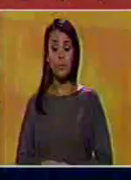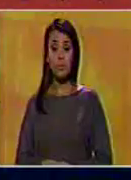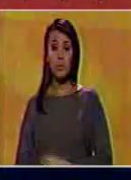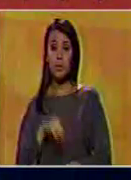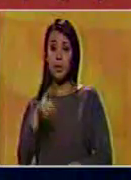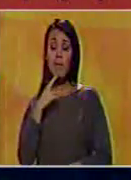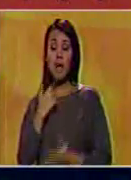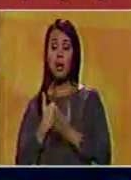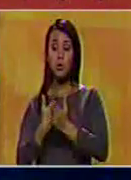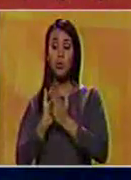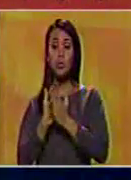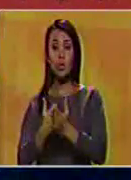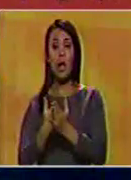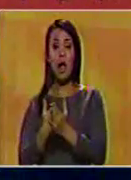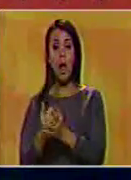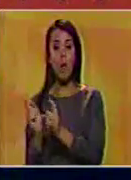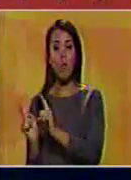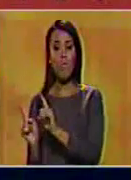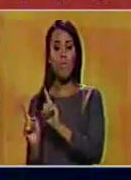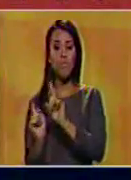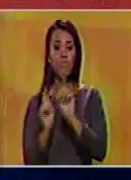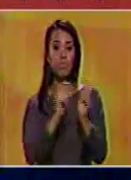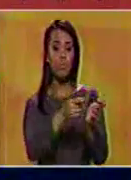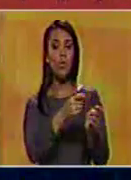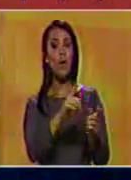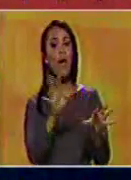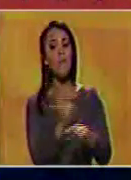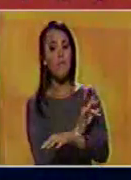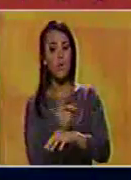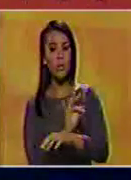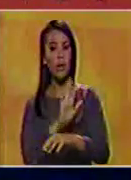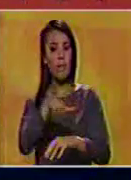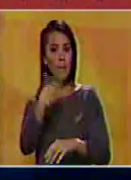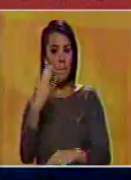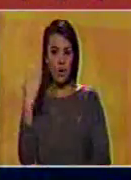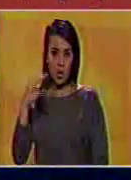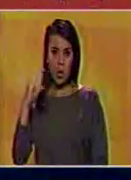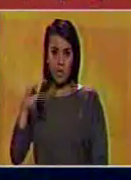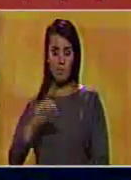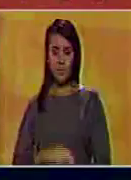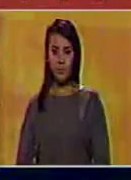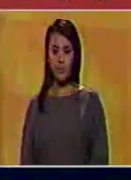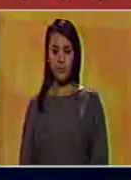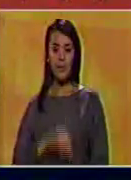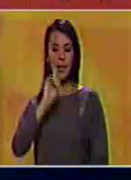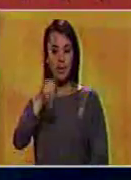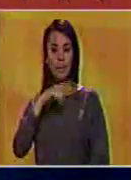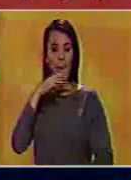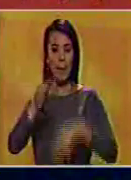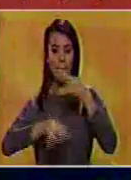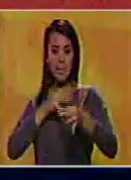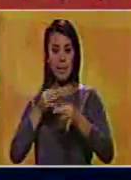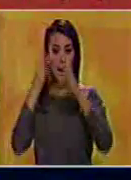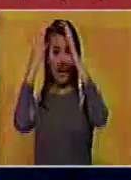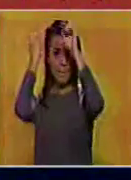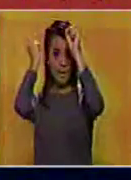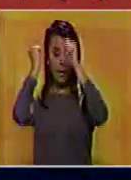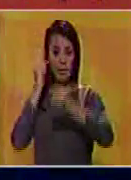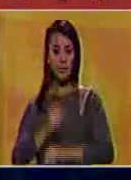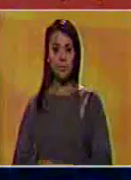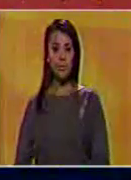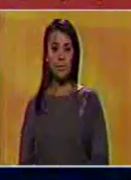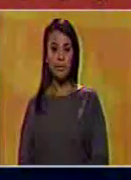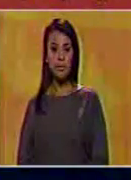para trasladarlo hasta la frontera y de allí hacia colombia y tiene que explicarle a la embajada de la república